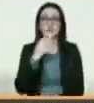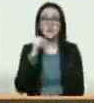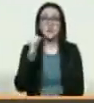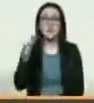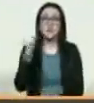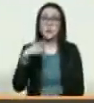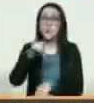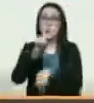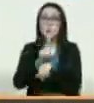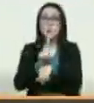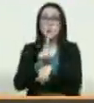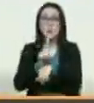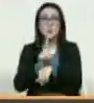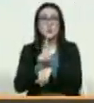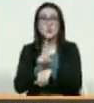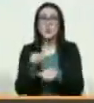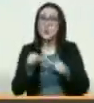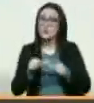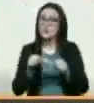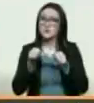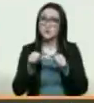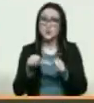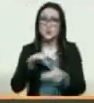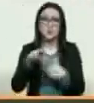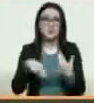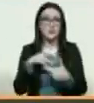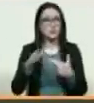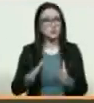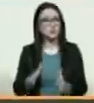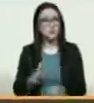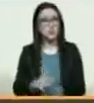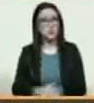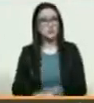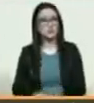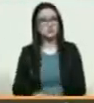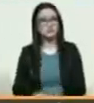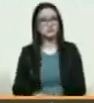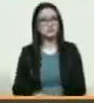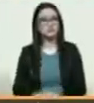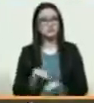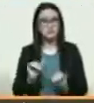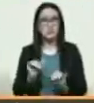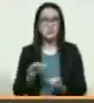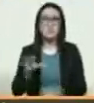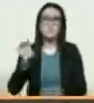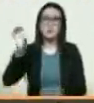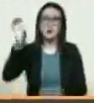Un solo candidato para continuar con la revolución bolivariana, con un proyecto de patria.